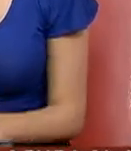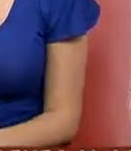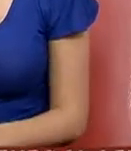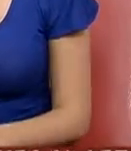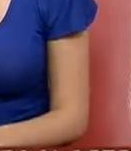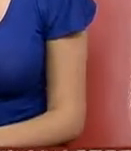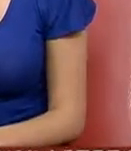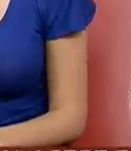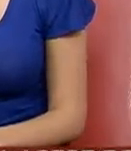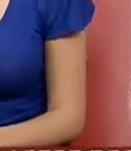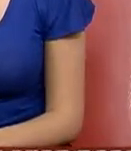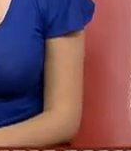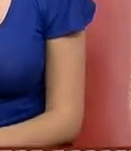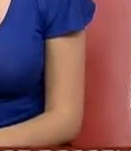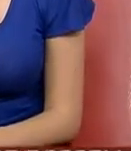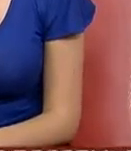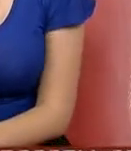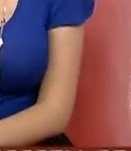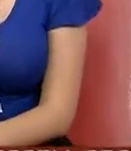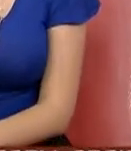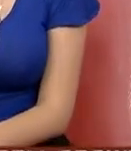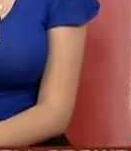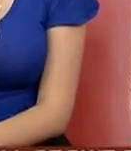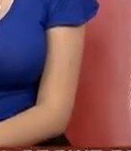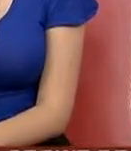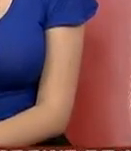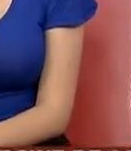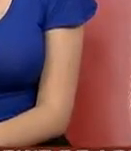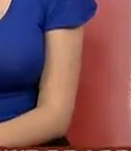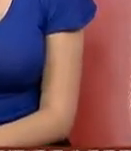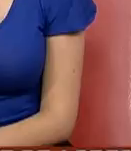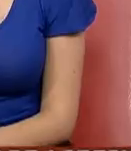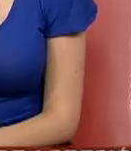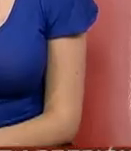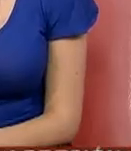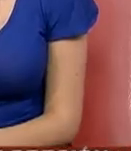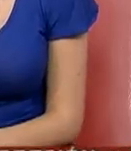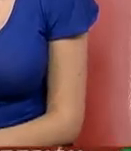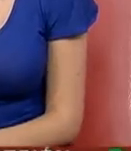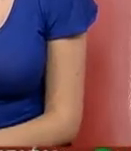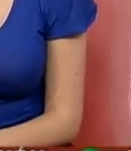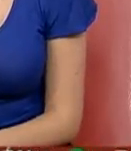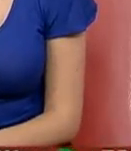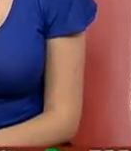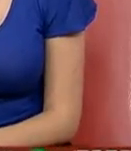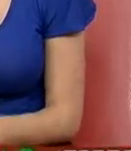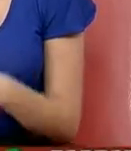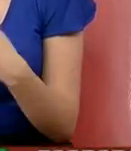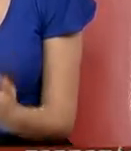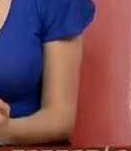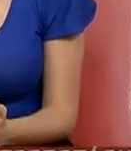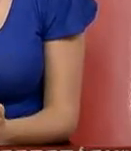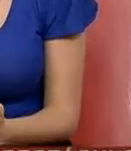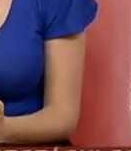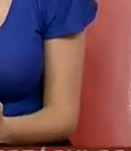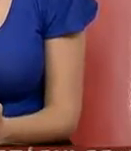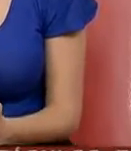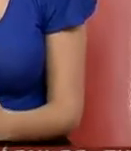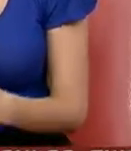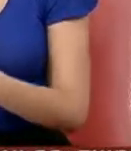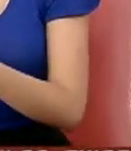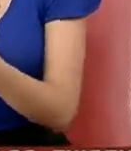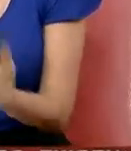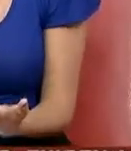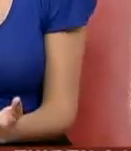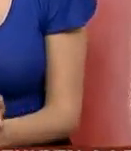Y así es como estas mujeres influyentes, mujeres poderosas, intentan decirle al candidato Donald Trump que expresarse de esa forma no está